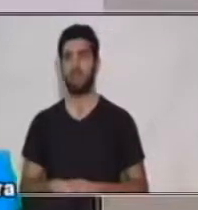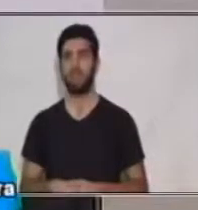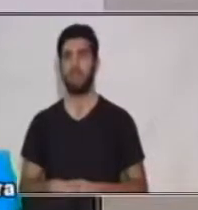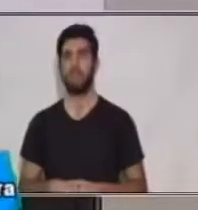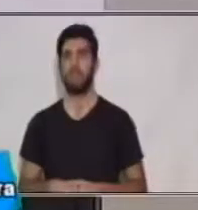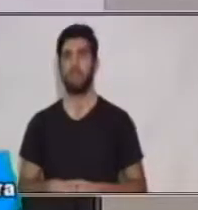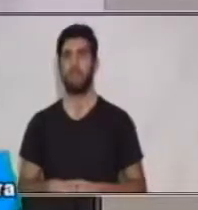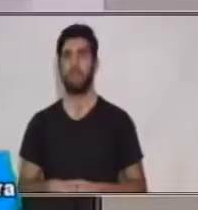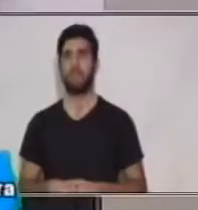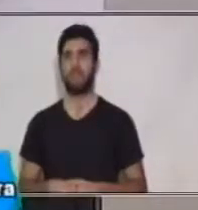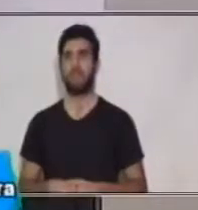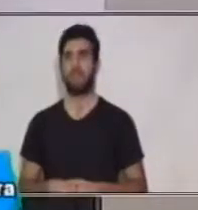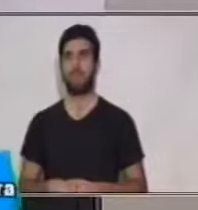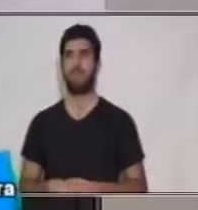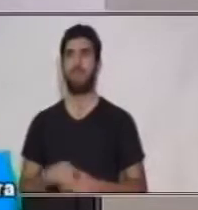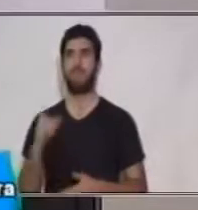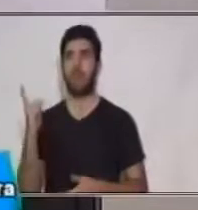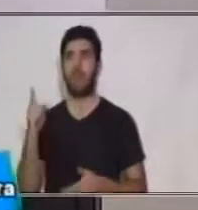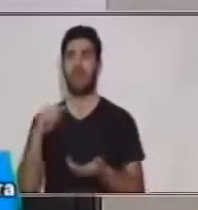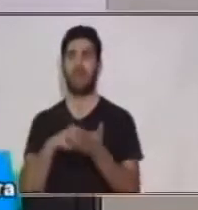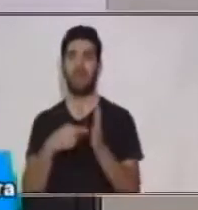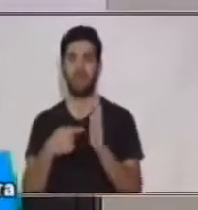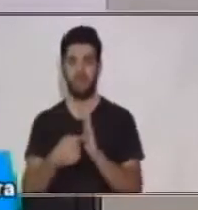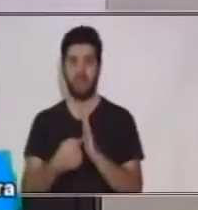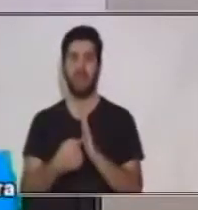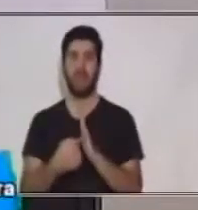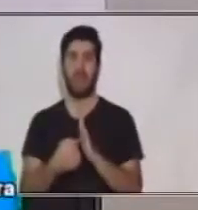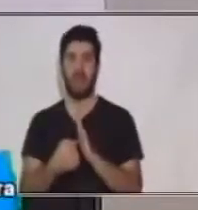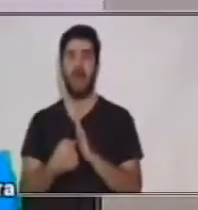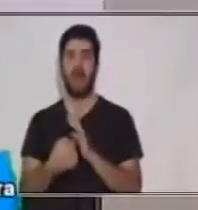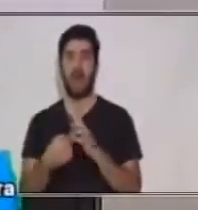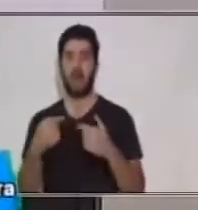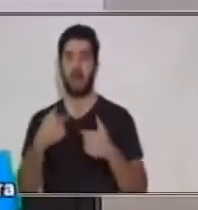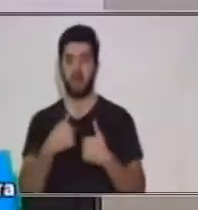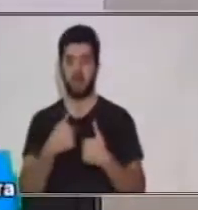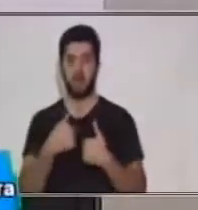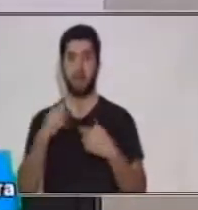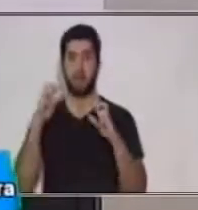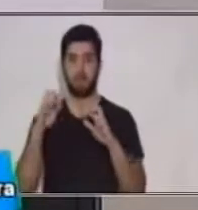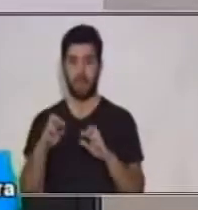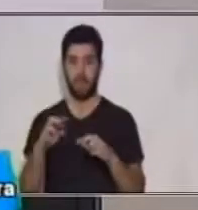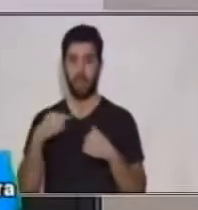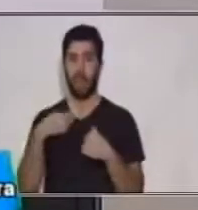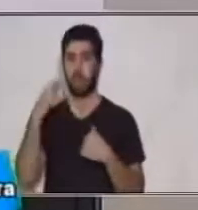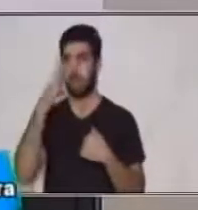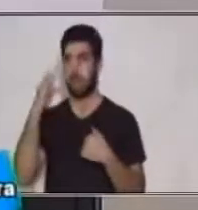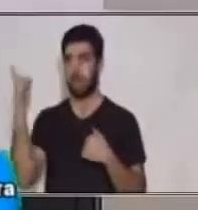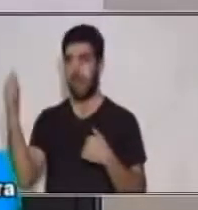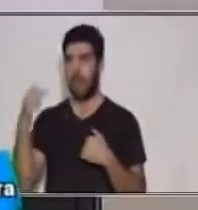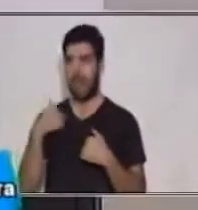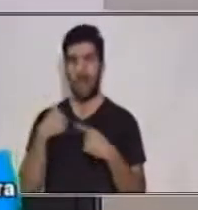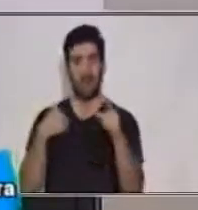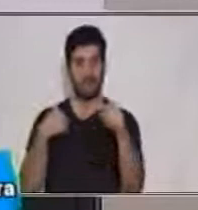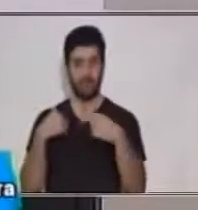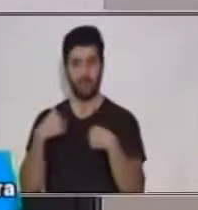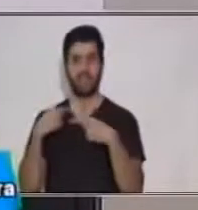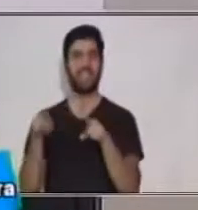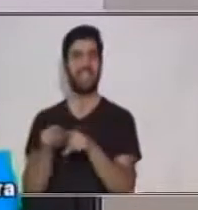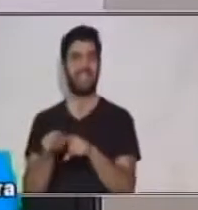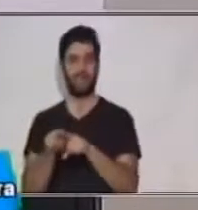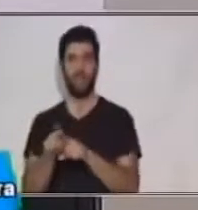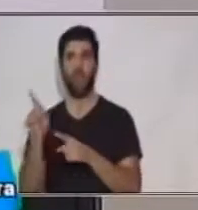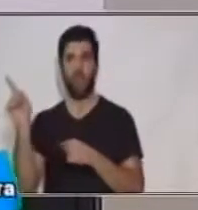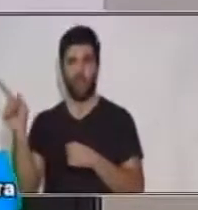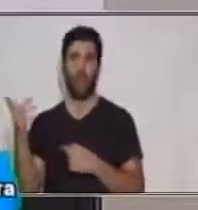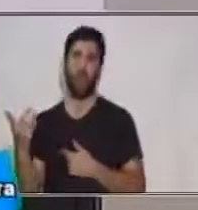significa persona que tiene los mismos padres. Es que es mi hermano. ¿Y quién es el papá de mi hermano?